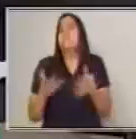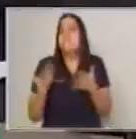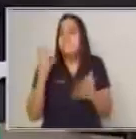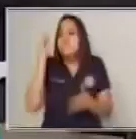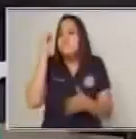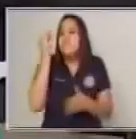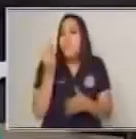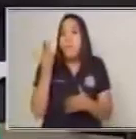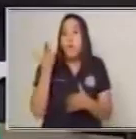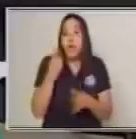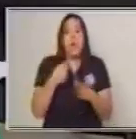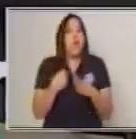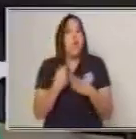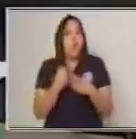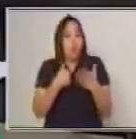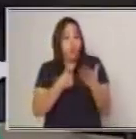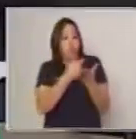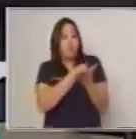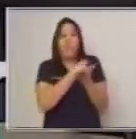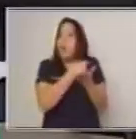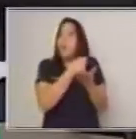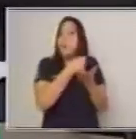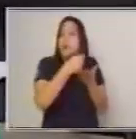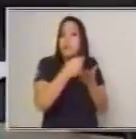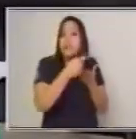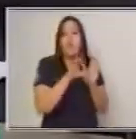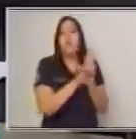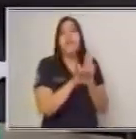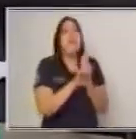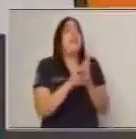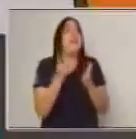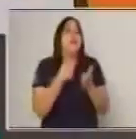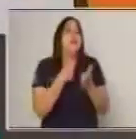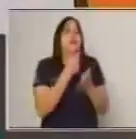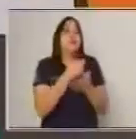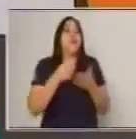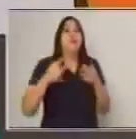al momento de revisar todos los apuntes, si yo anoto solo la palabra